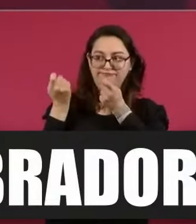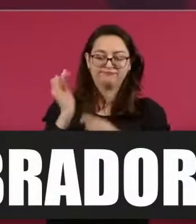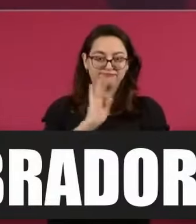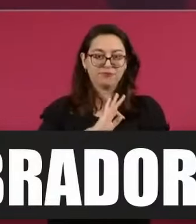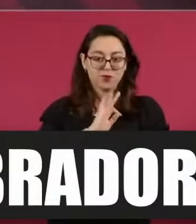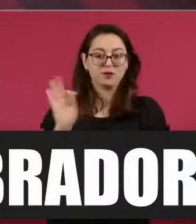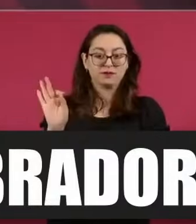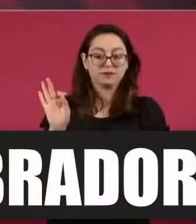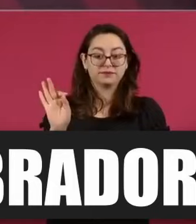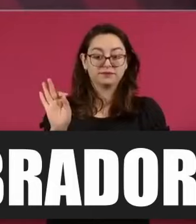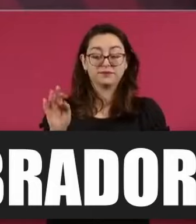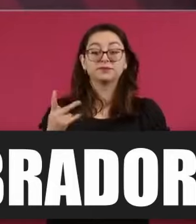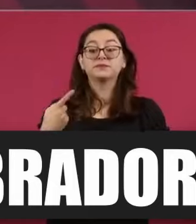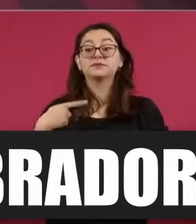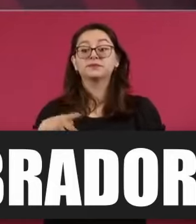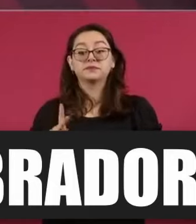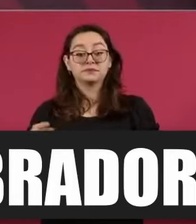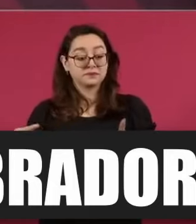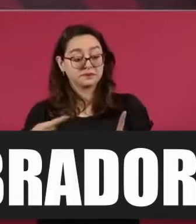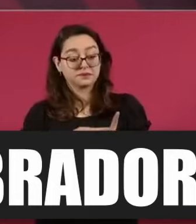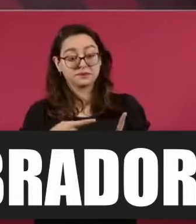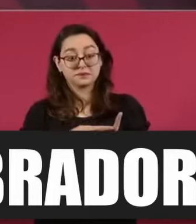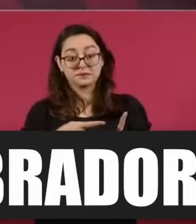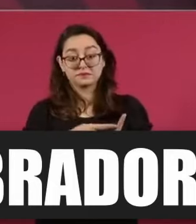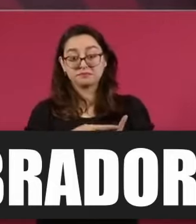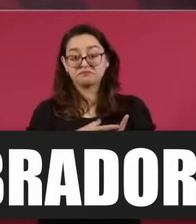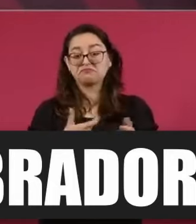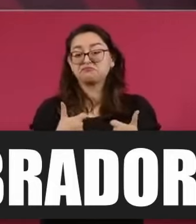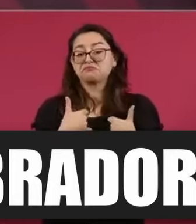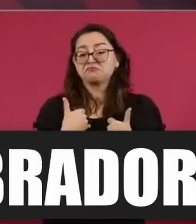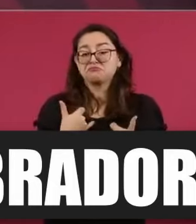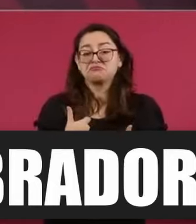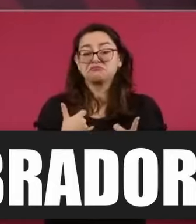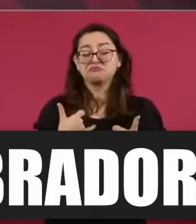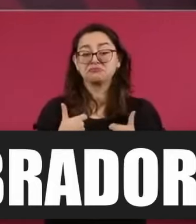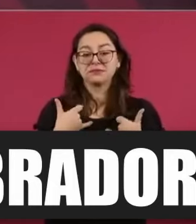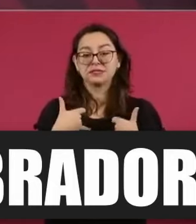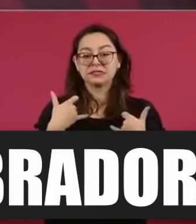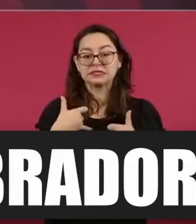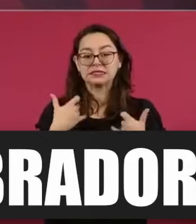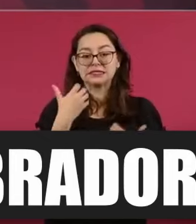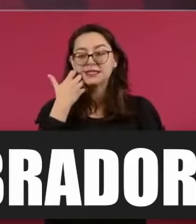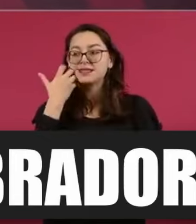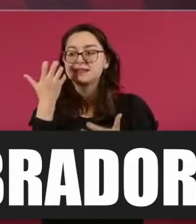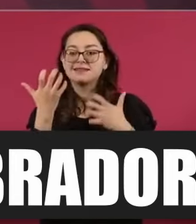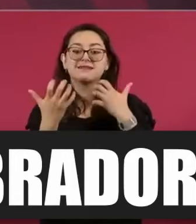Pero entra cualquier jovencito, ¿no?, ambicioso,